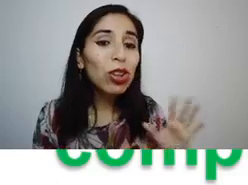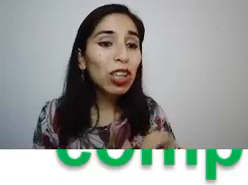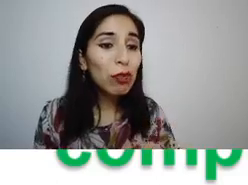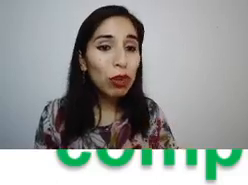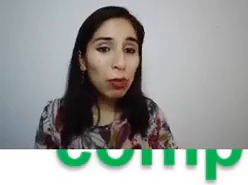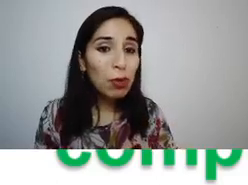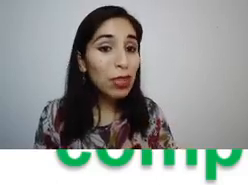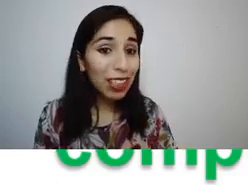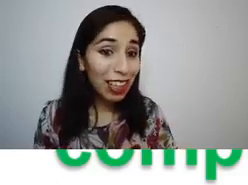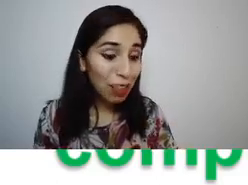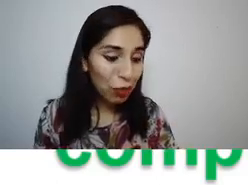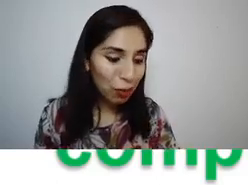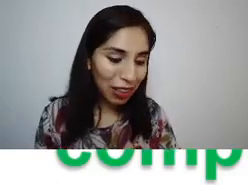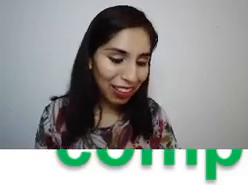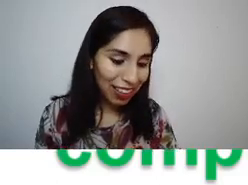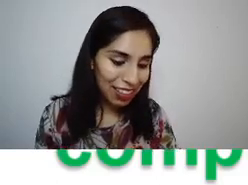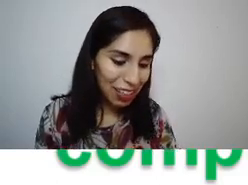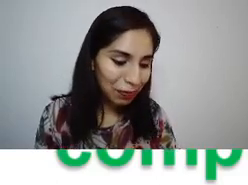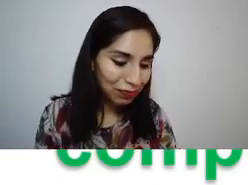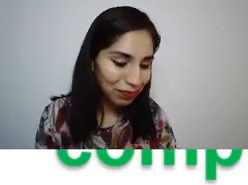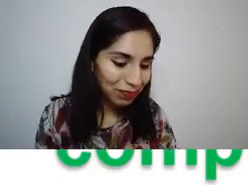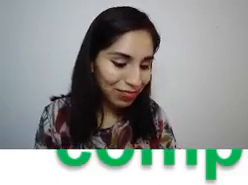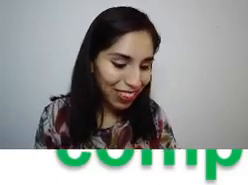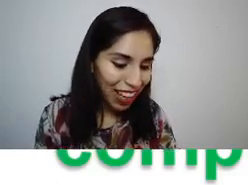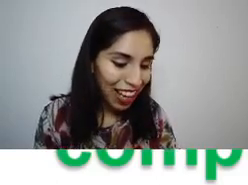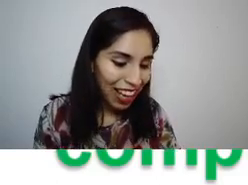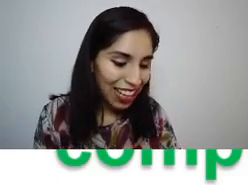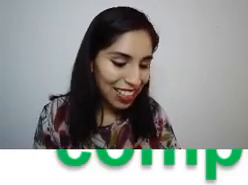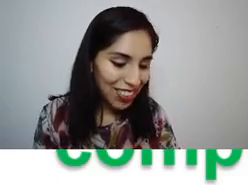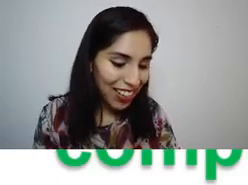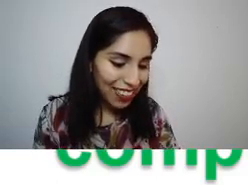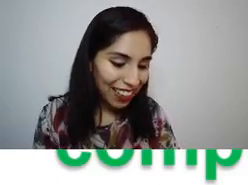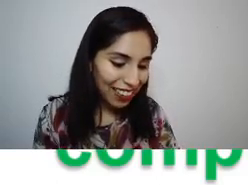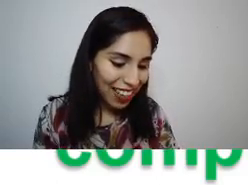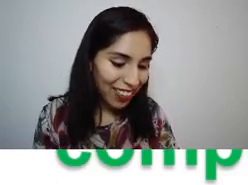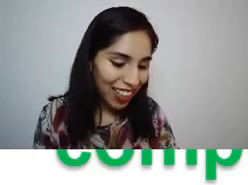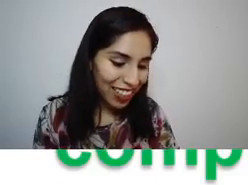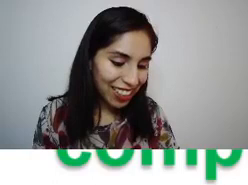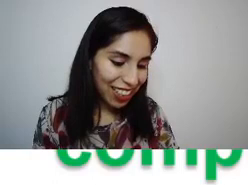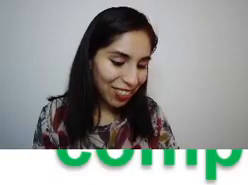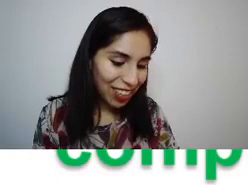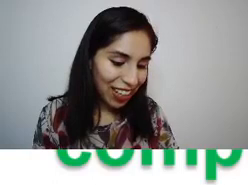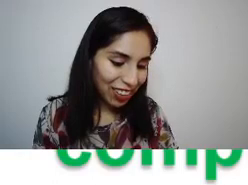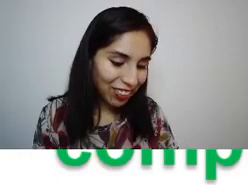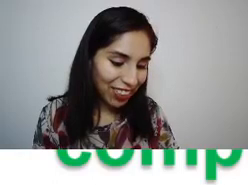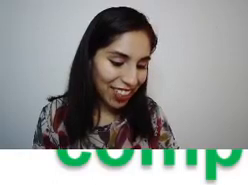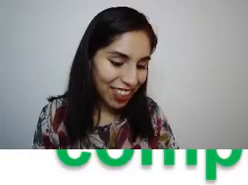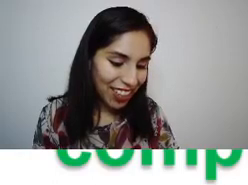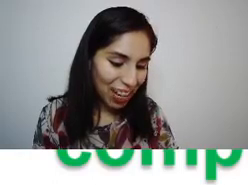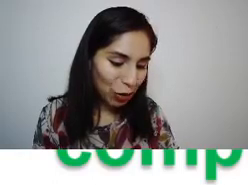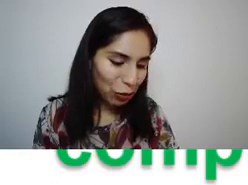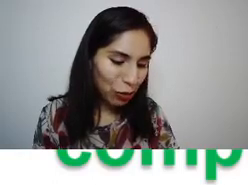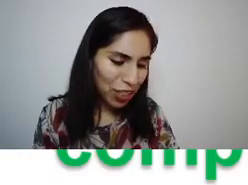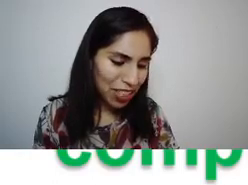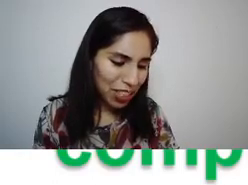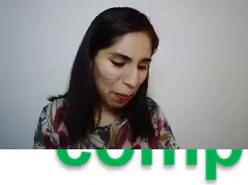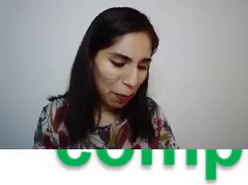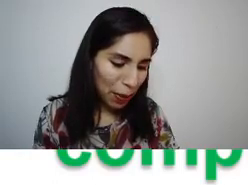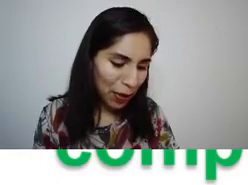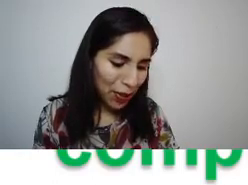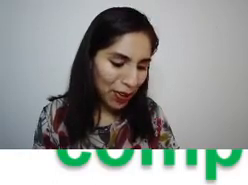todo lo que informemos aquí en informática así la señora natalia guardias desde una cartulina con